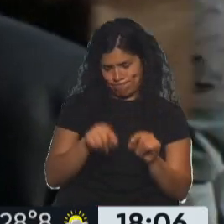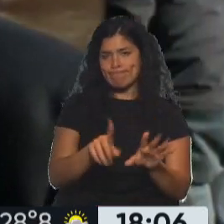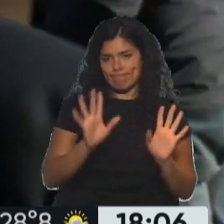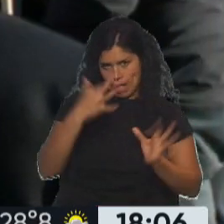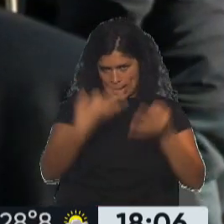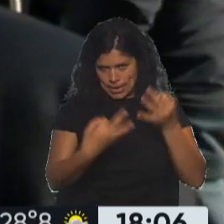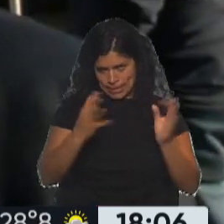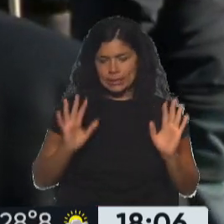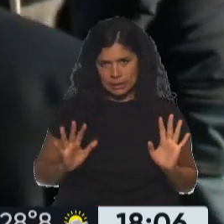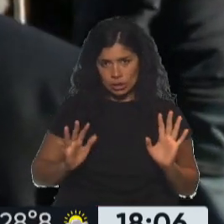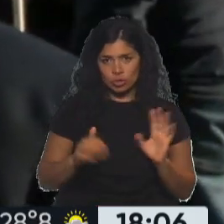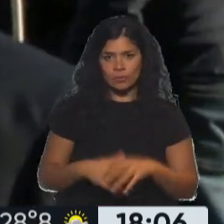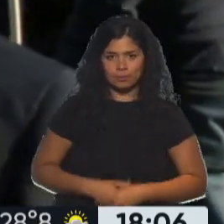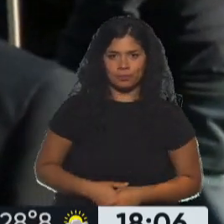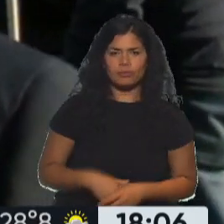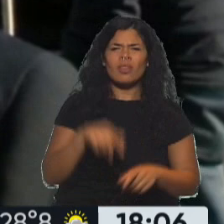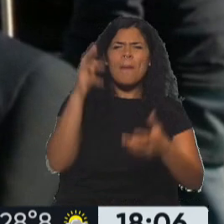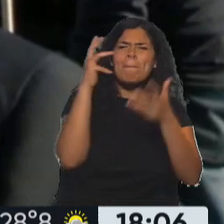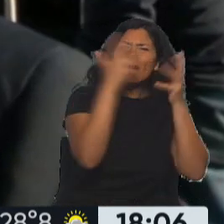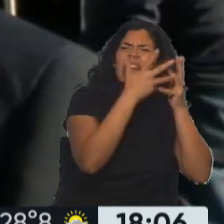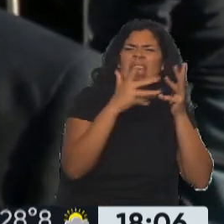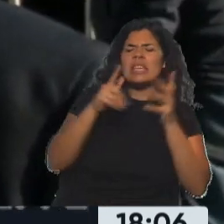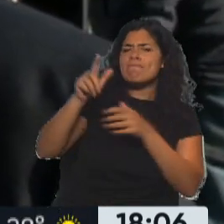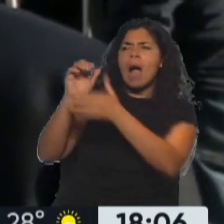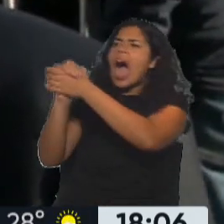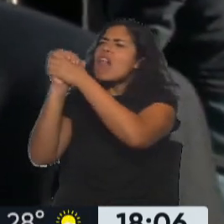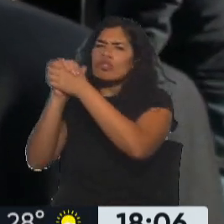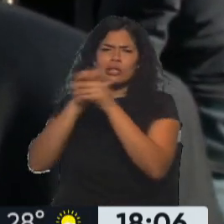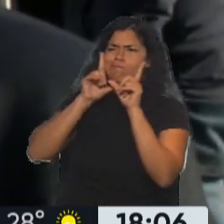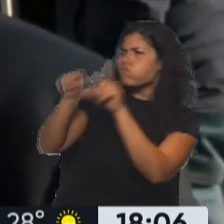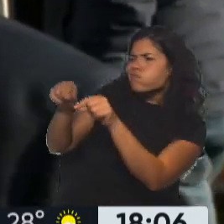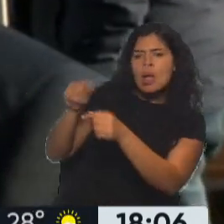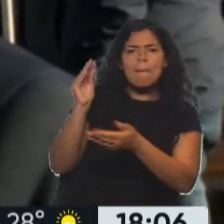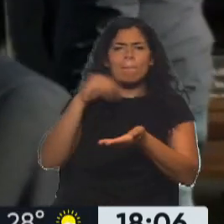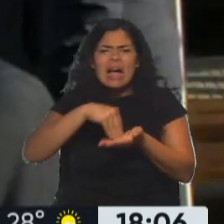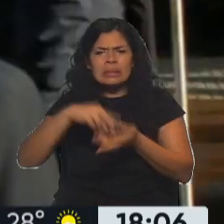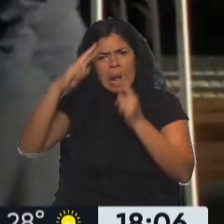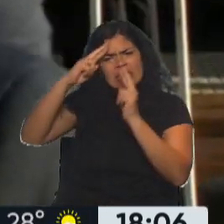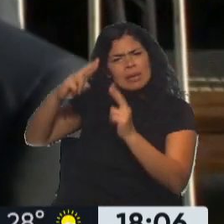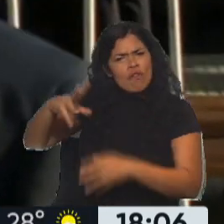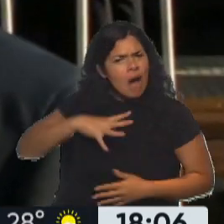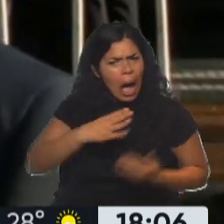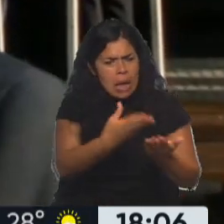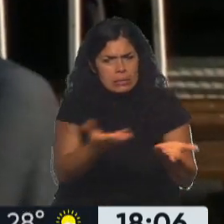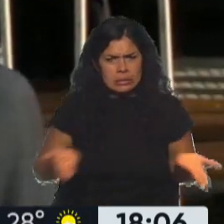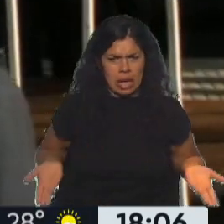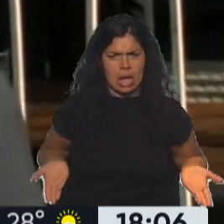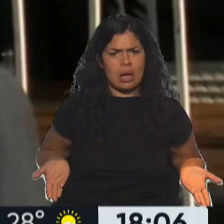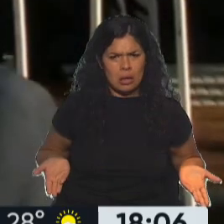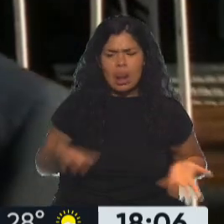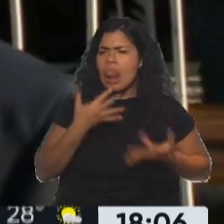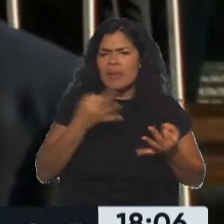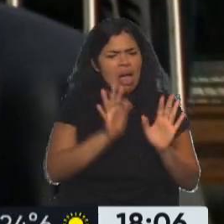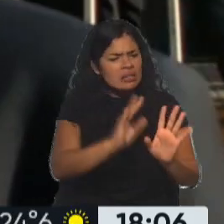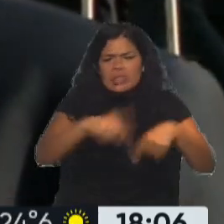además no solamente lo critica Alfonsín, sino que además le falta respeto, ¿no? Cuando él habló de que tenía un puchimbal, usaba de puchimbal con su figura. Son cosas que es insostenibles y